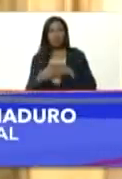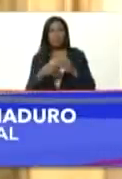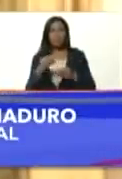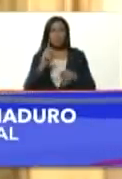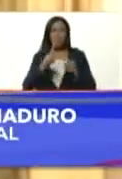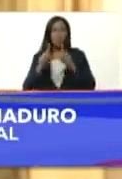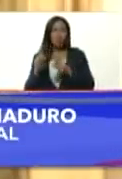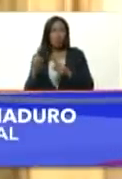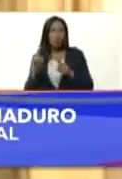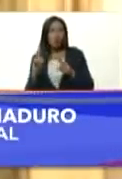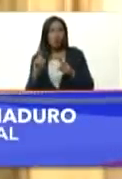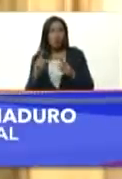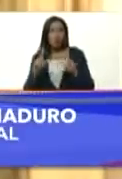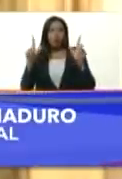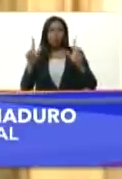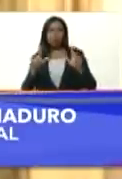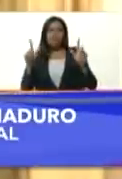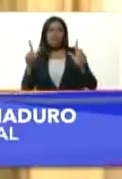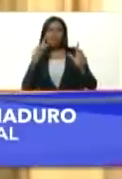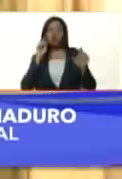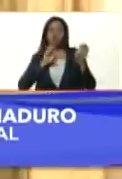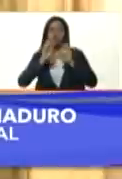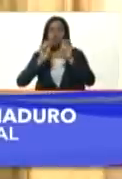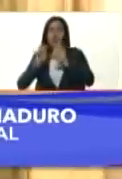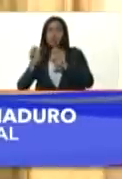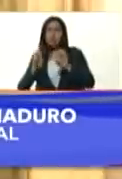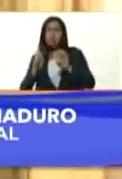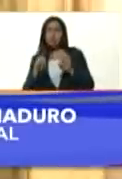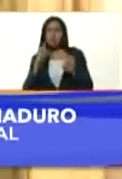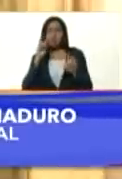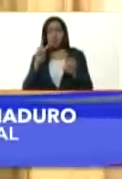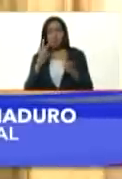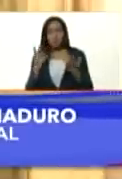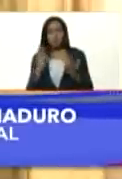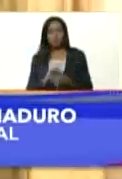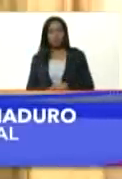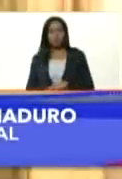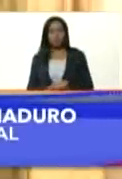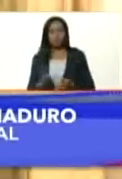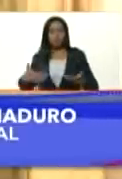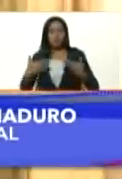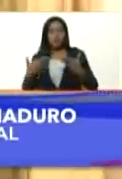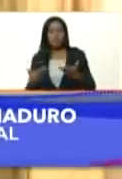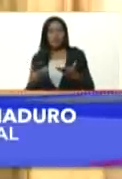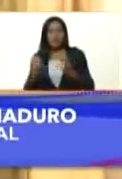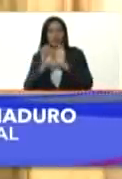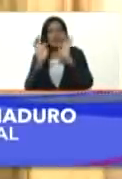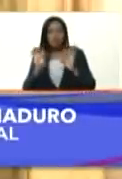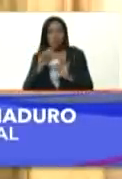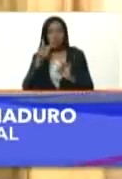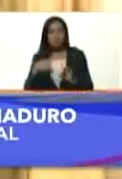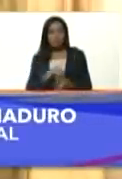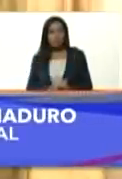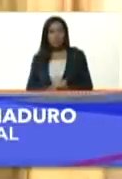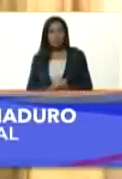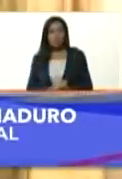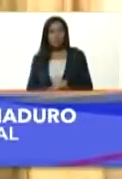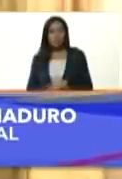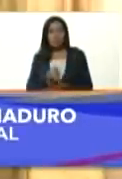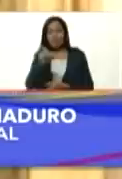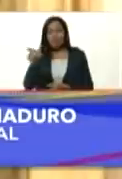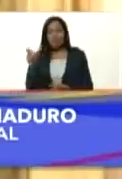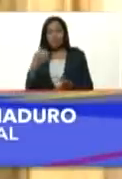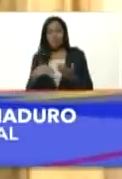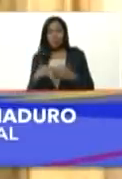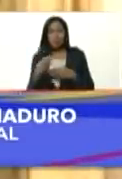algunos programas educativos, de entretenimiento, a brindar alternativas para que la gente pueda